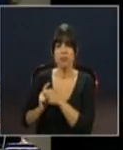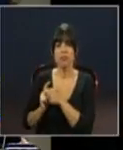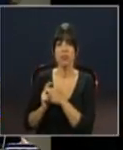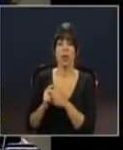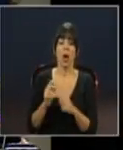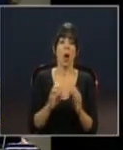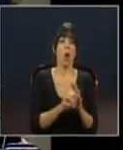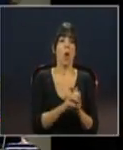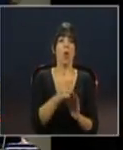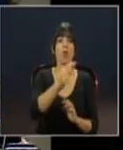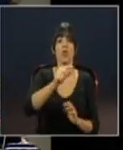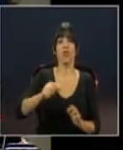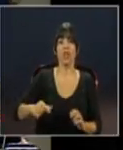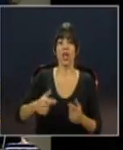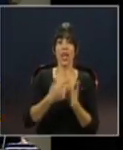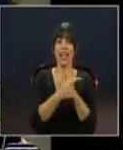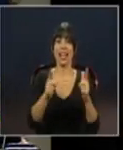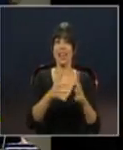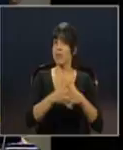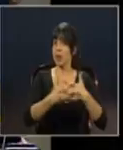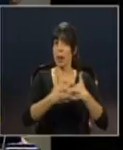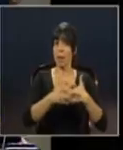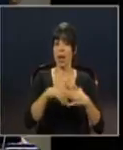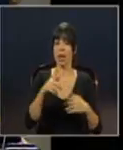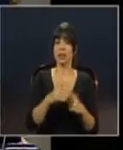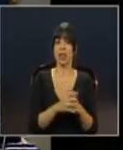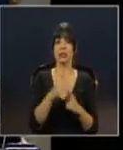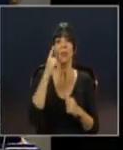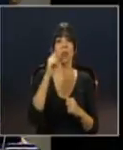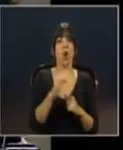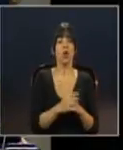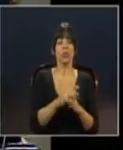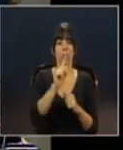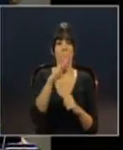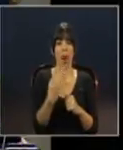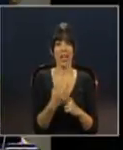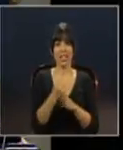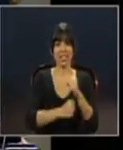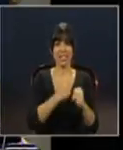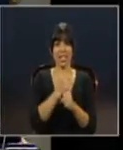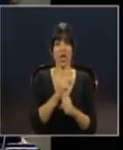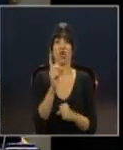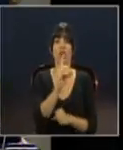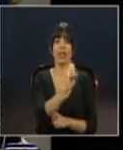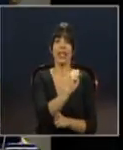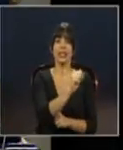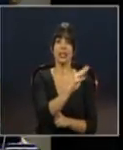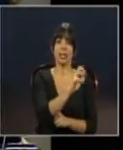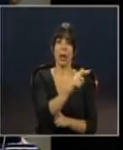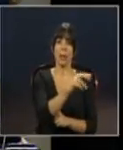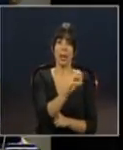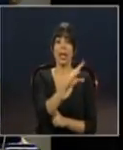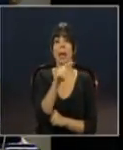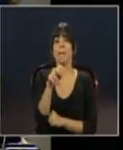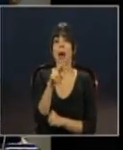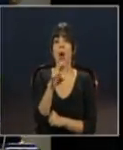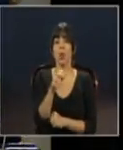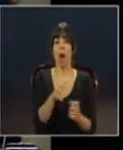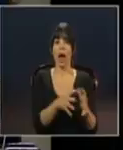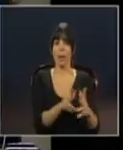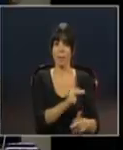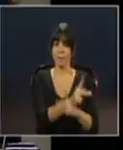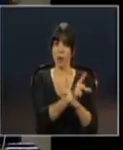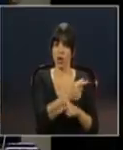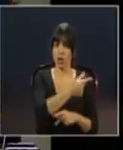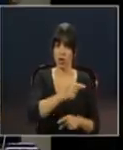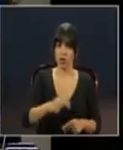libres de represas por un cuarto de siglo al Savegre y al Pacuare, es cuando más se afirma en mi ánimo esta